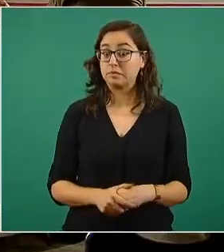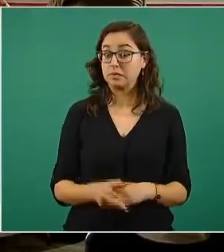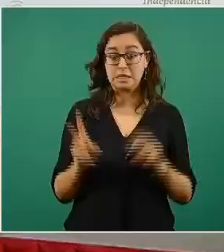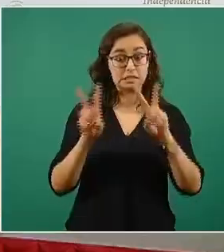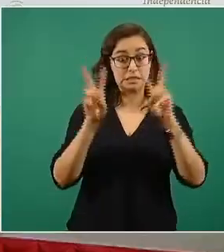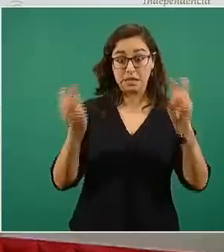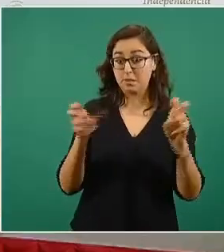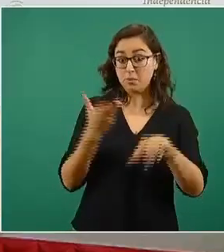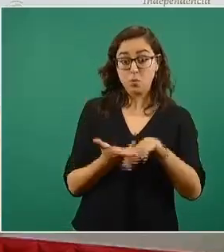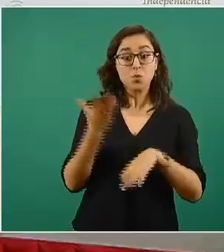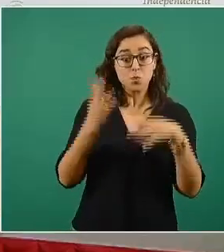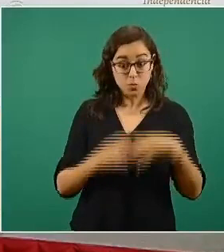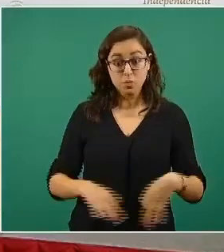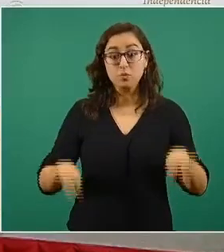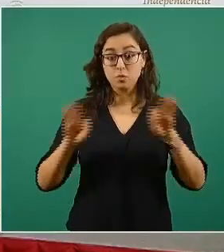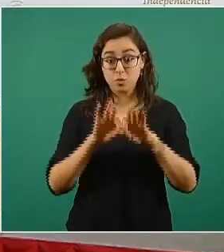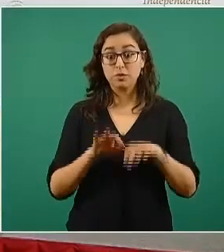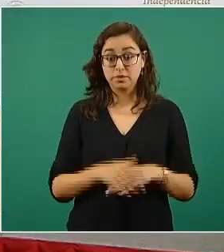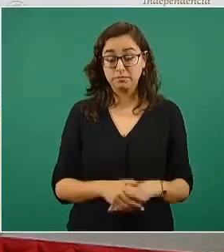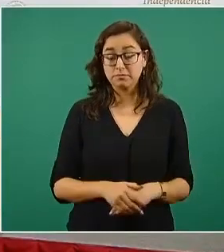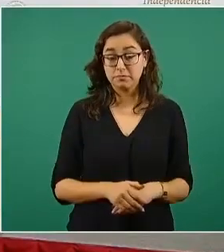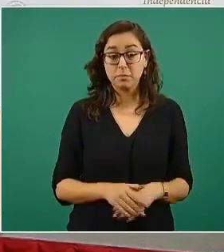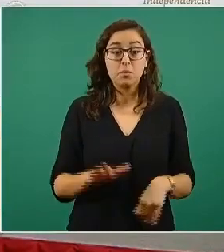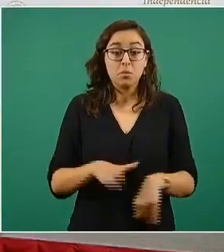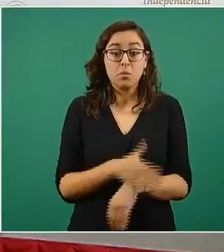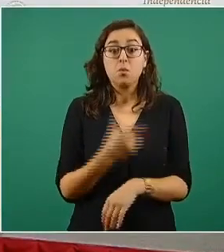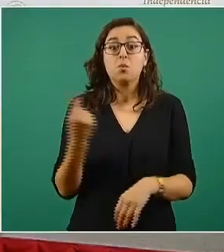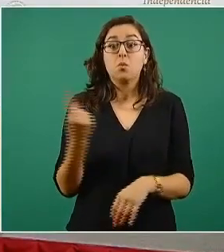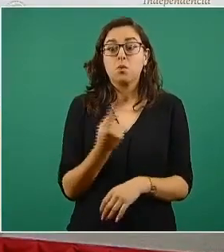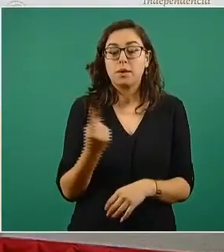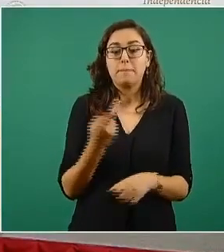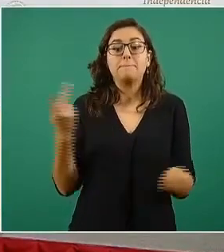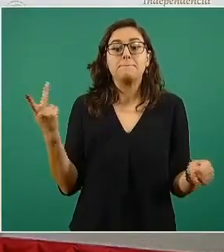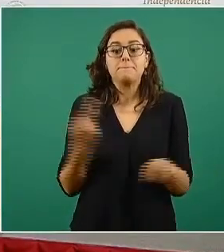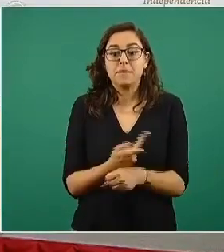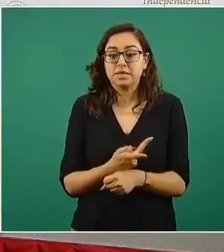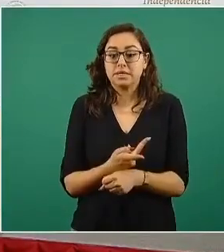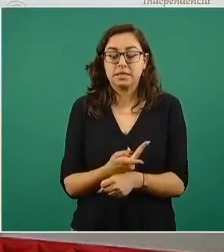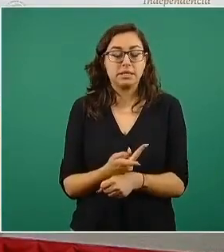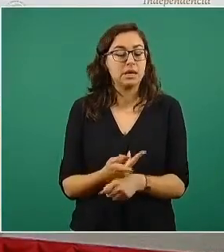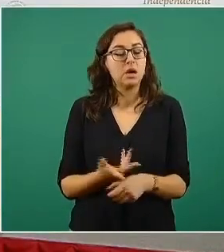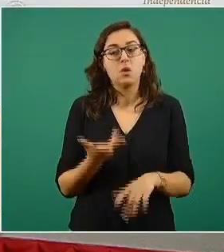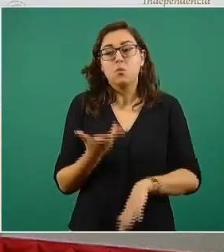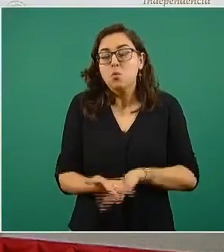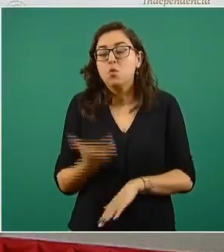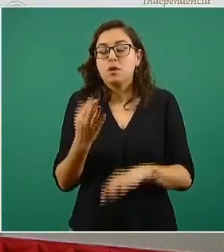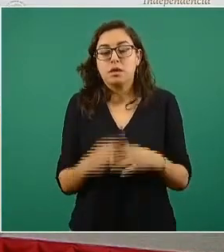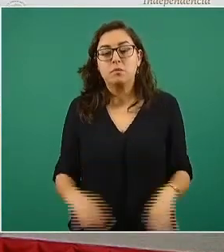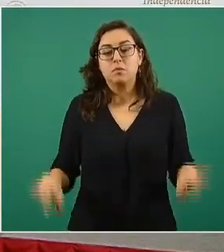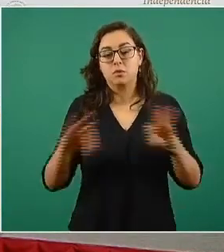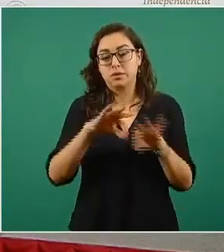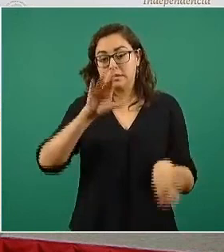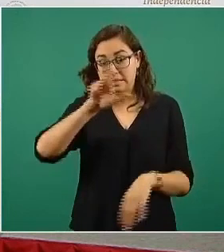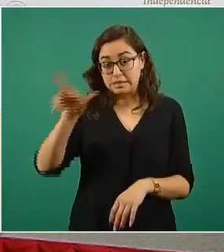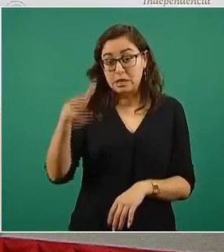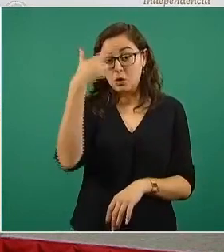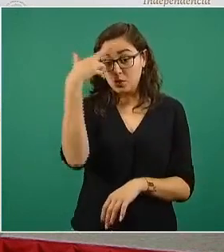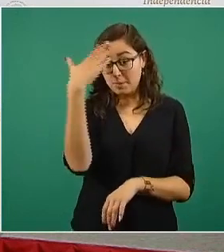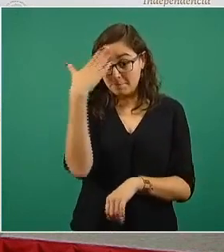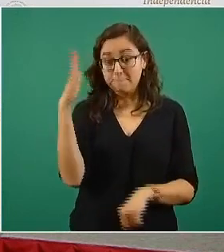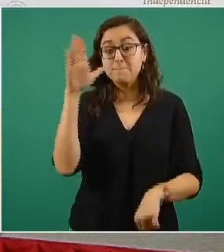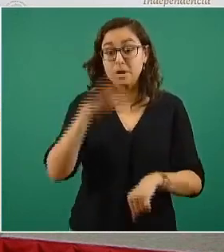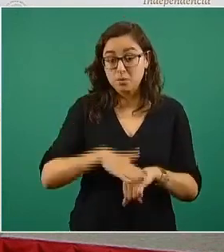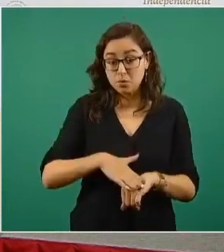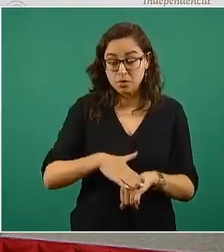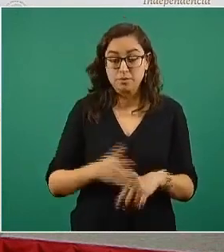comentas, Liliana, sobre todo porque hay una figura que es importantísima en